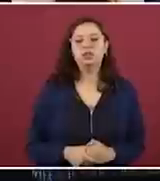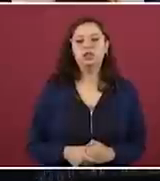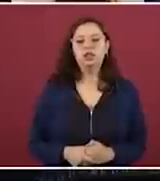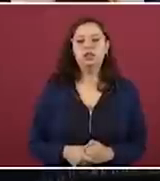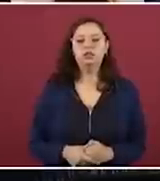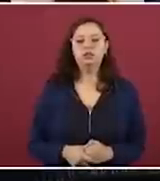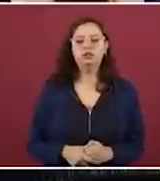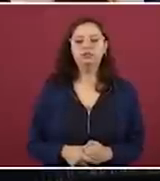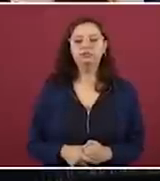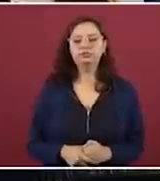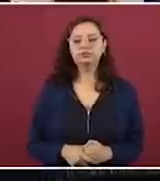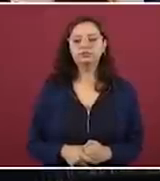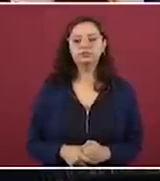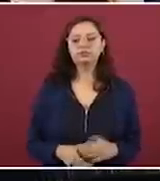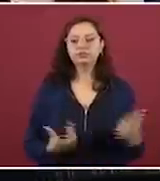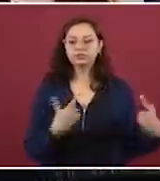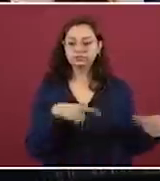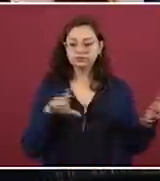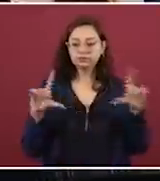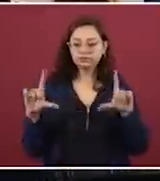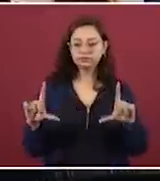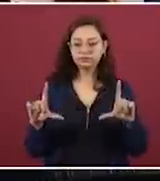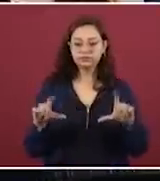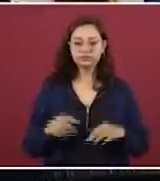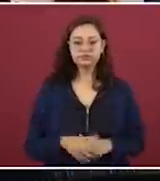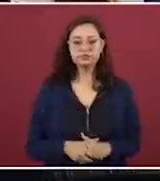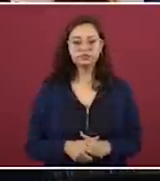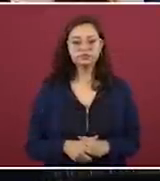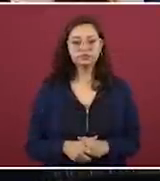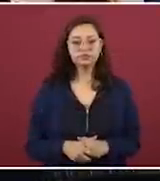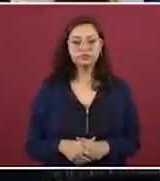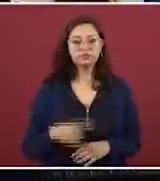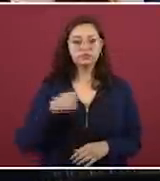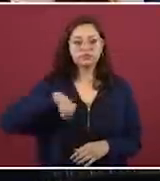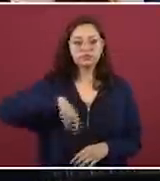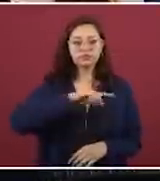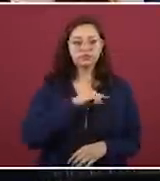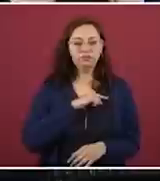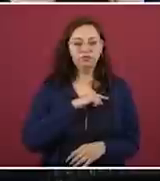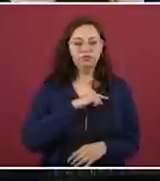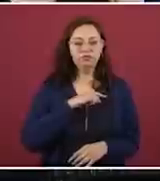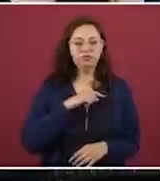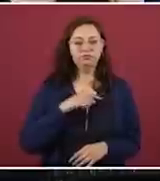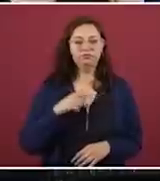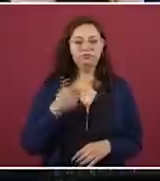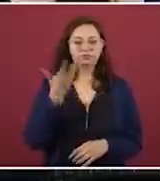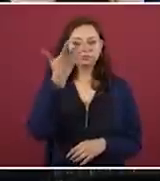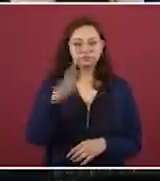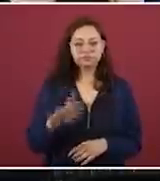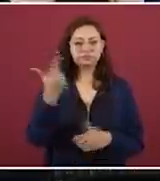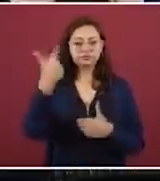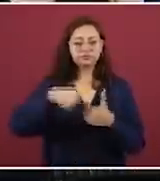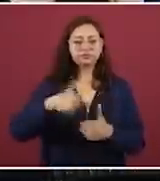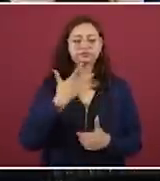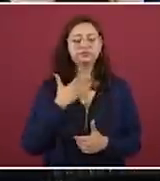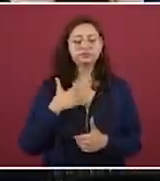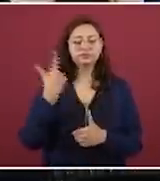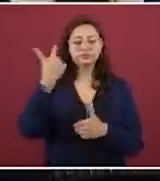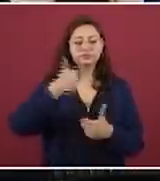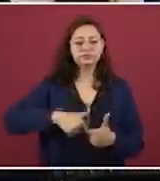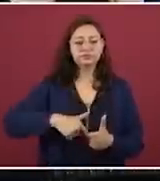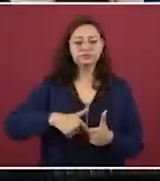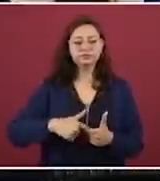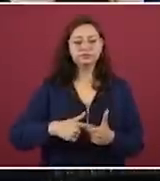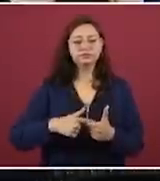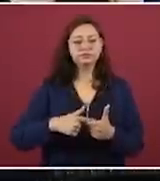favor. Aquí tenemos nosotros las 10 acciones de verificación de